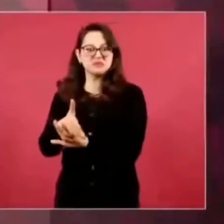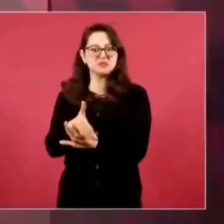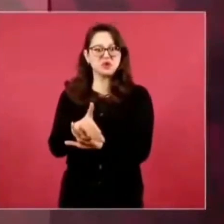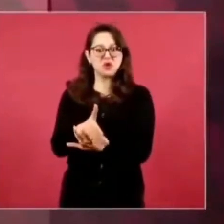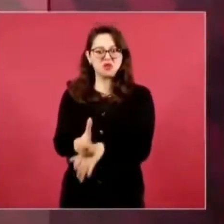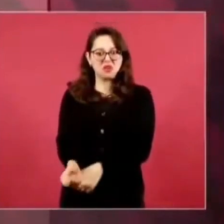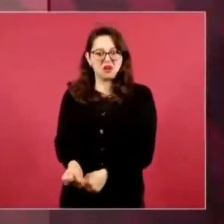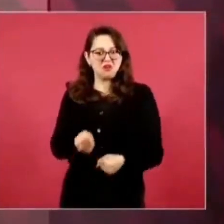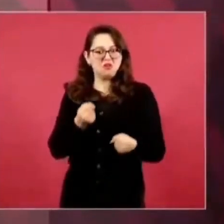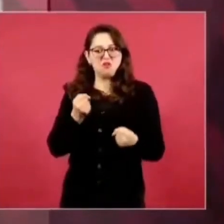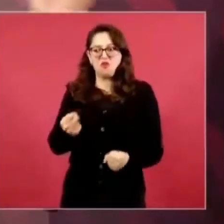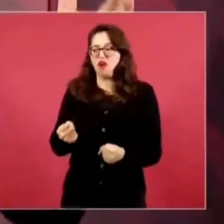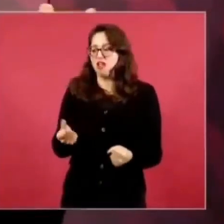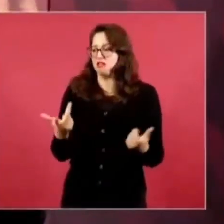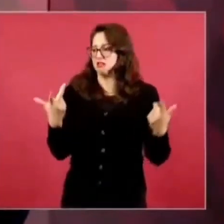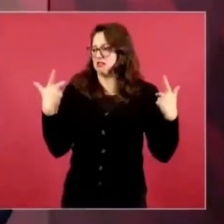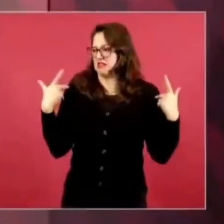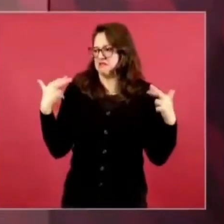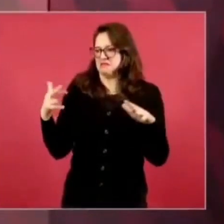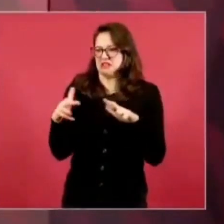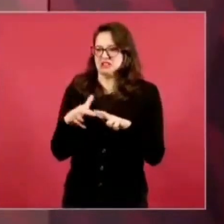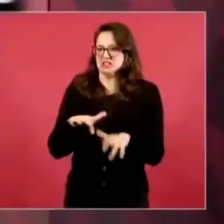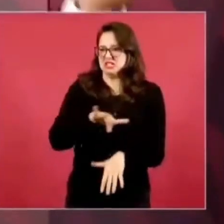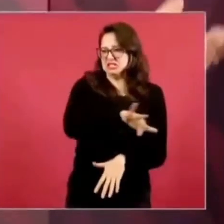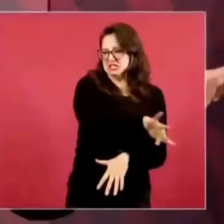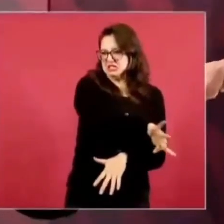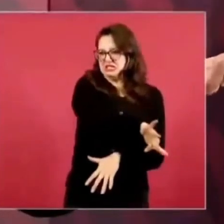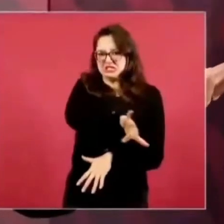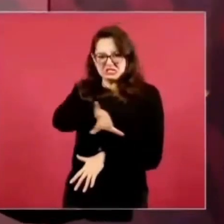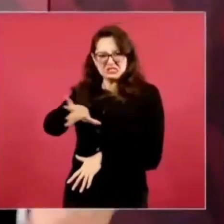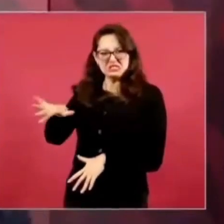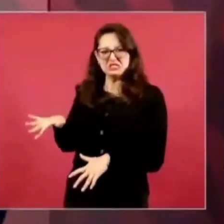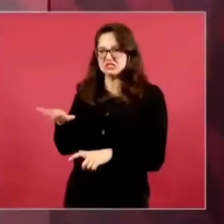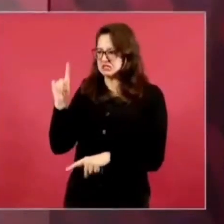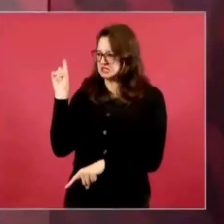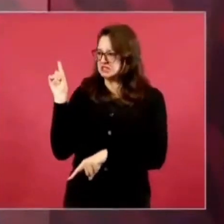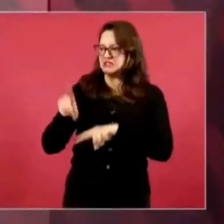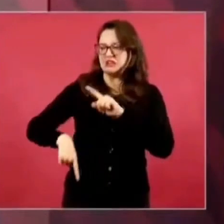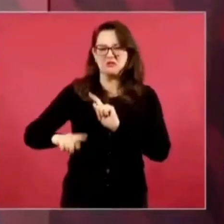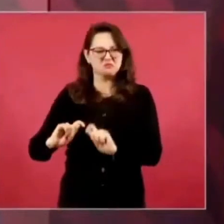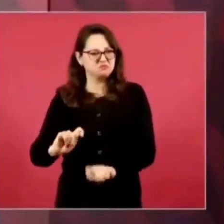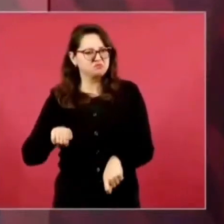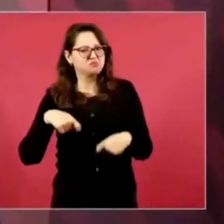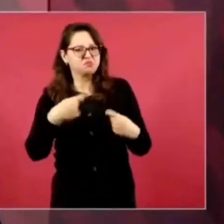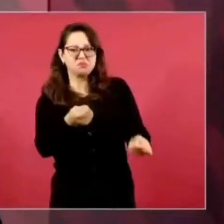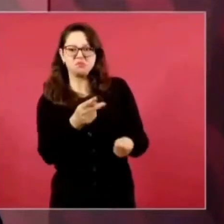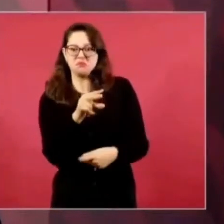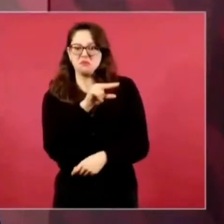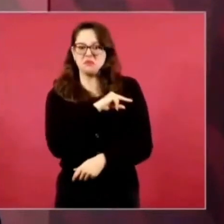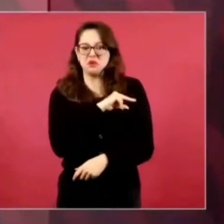a querer hacer a un lado, a desaparecer la educación pública.